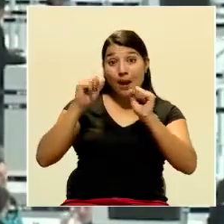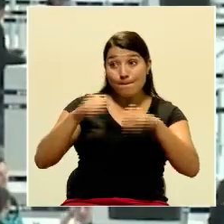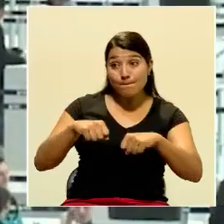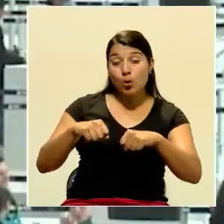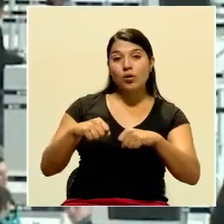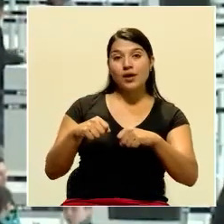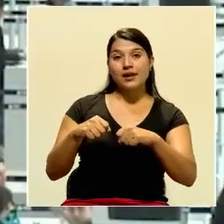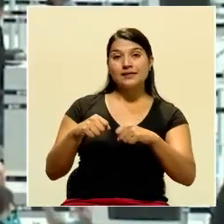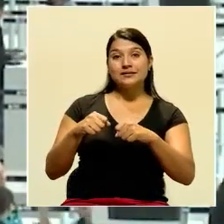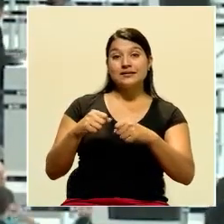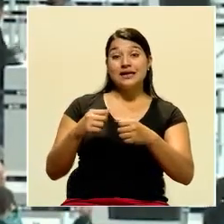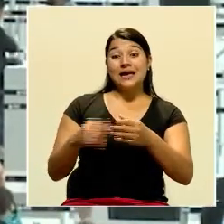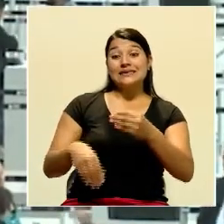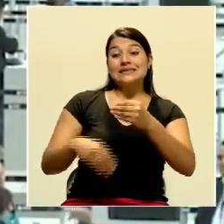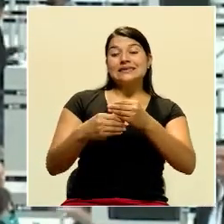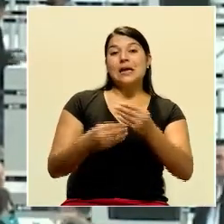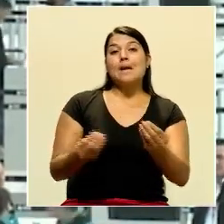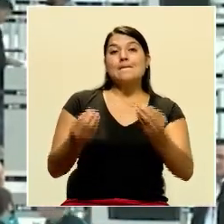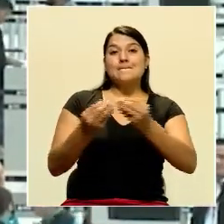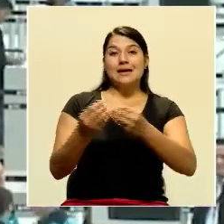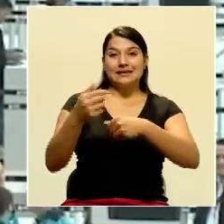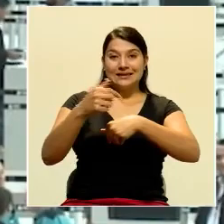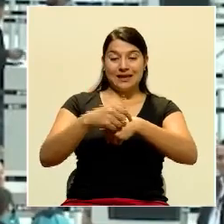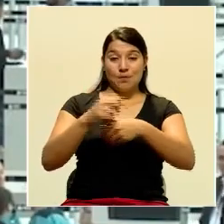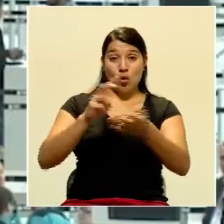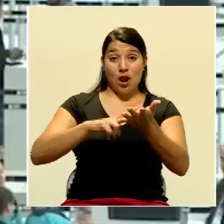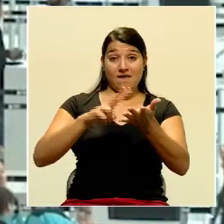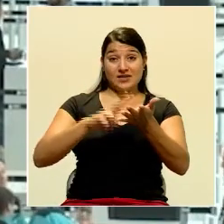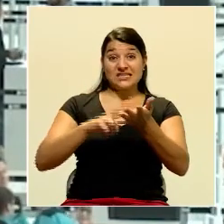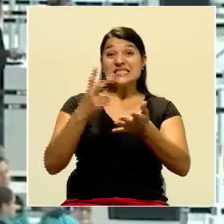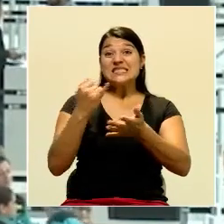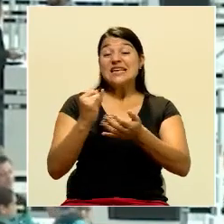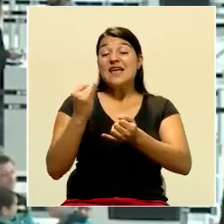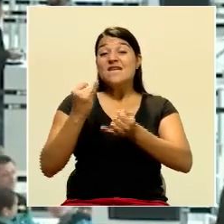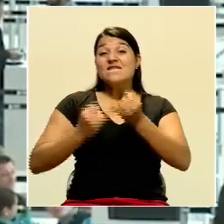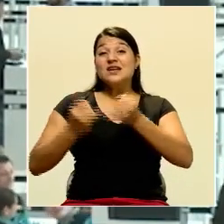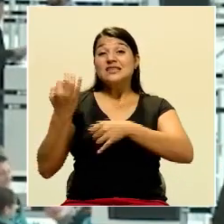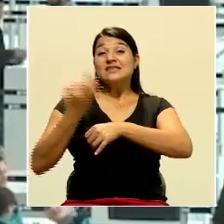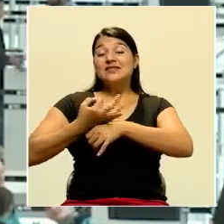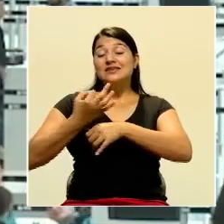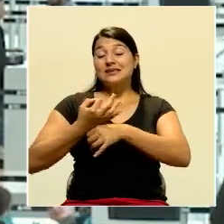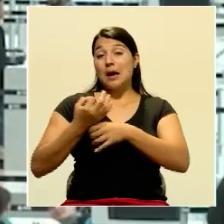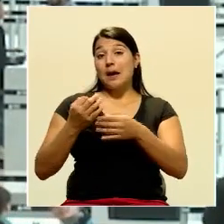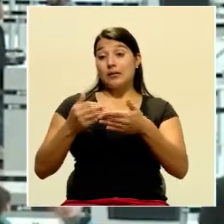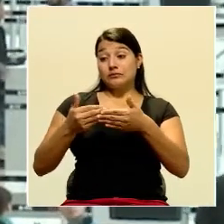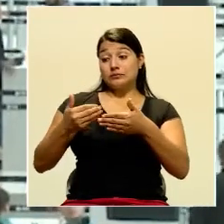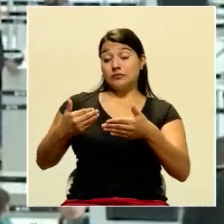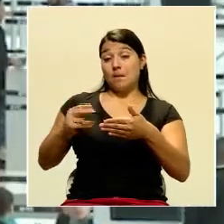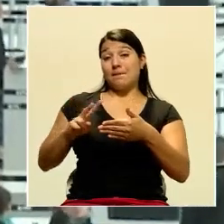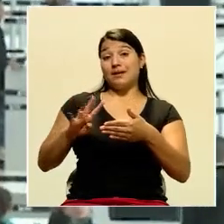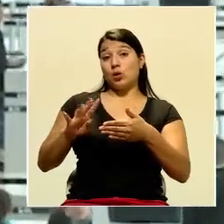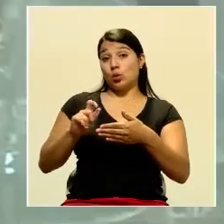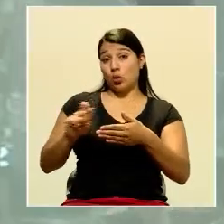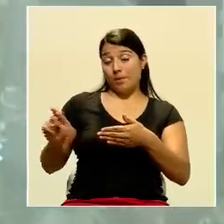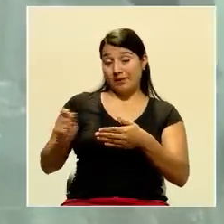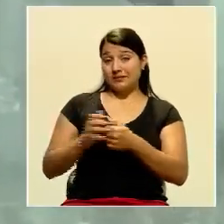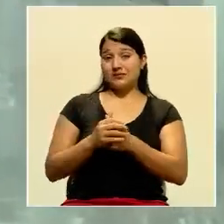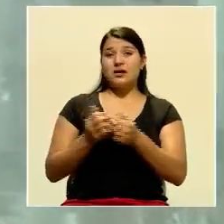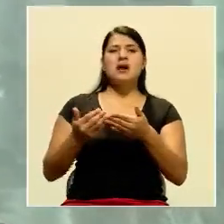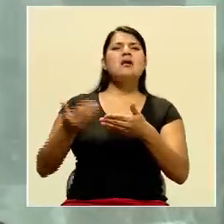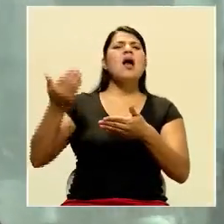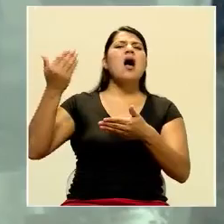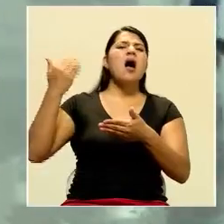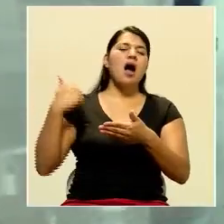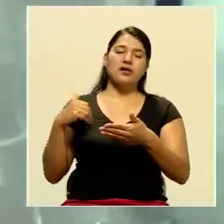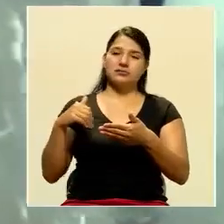visa de quienes tienen una que venció en los últimos 24 meses. Anteriormente, el requisito era que la visa válida hubiera